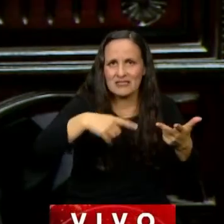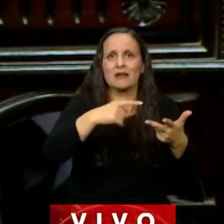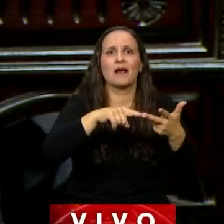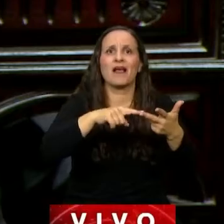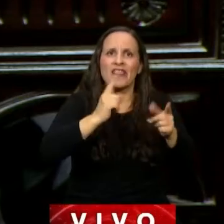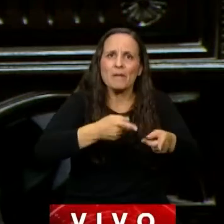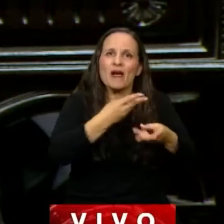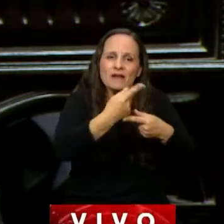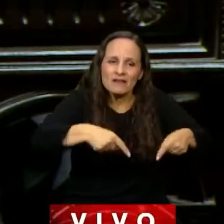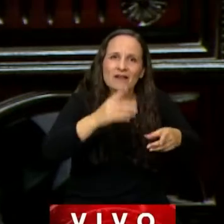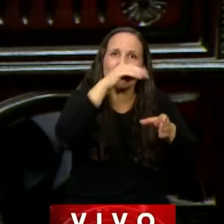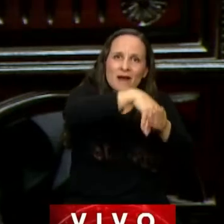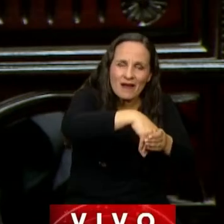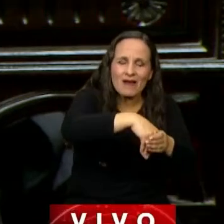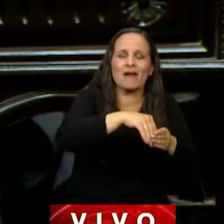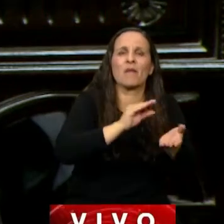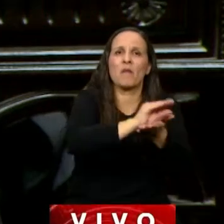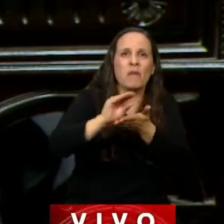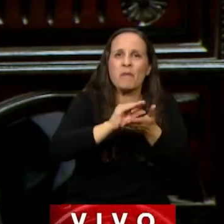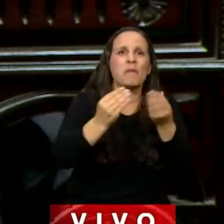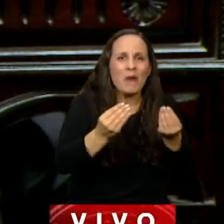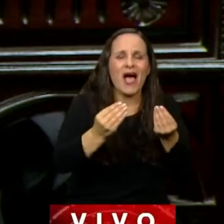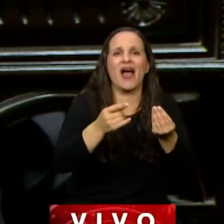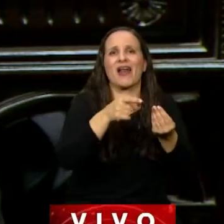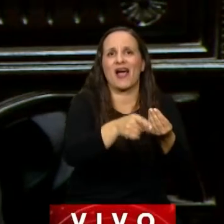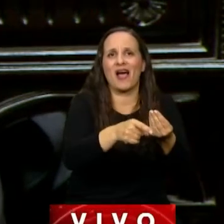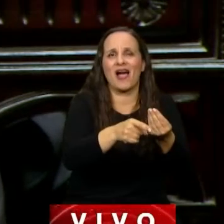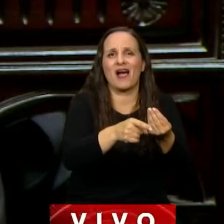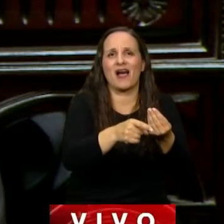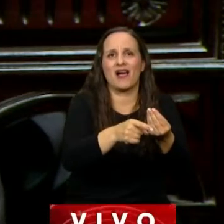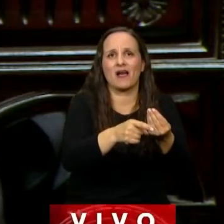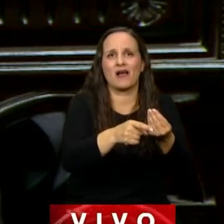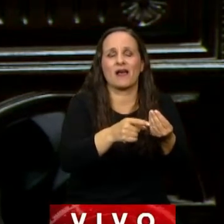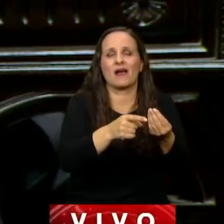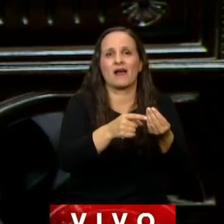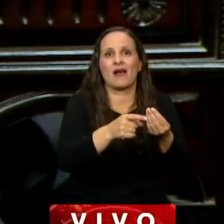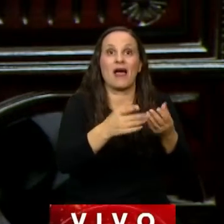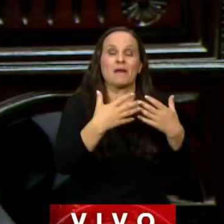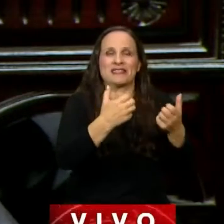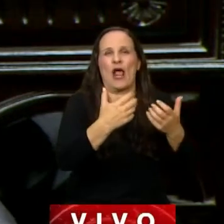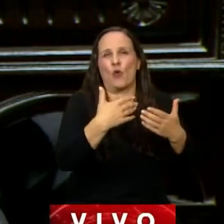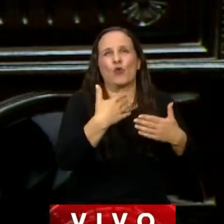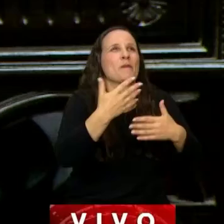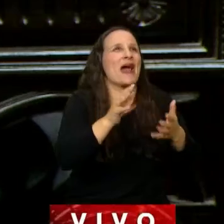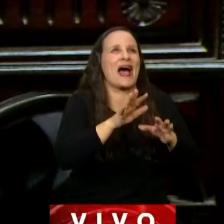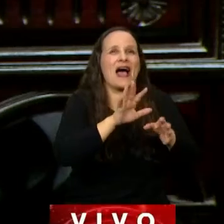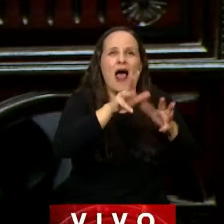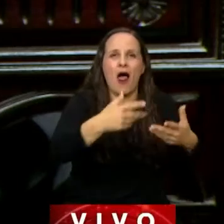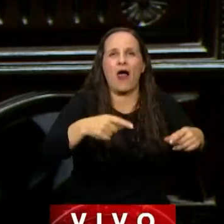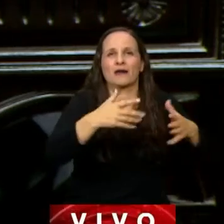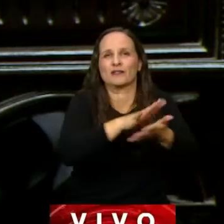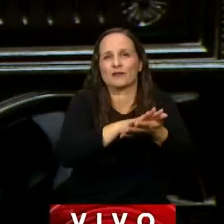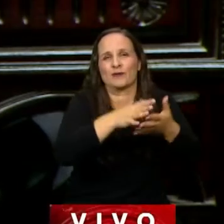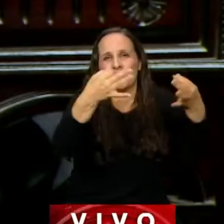de insumos y las partidas para garantizar una evolución epidemiológica favorable. La